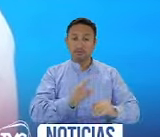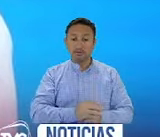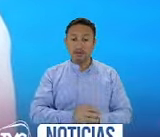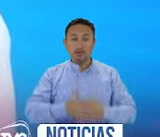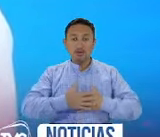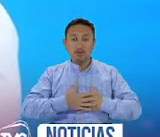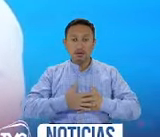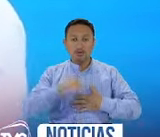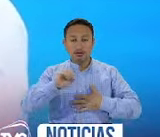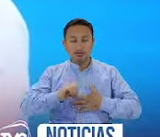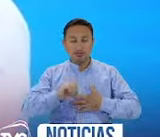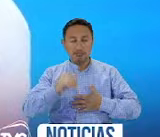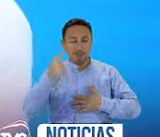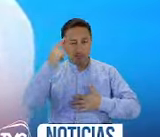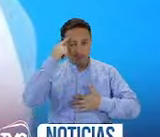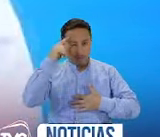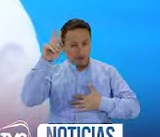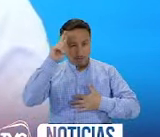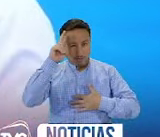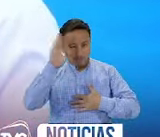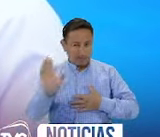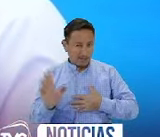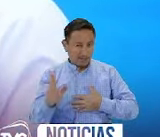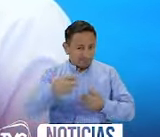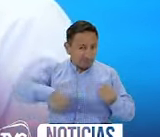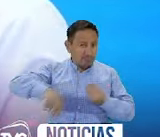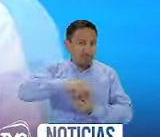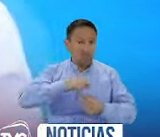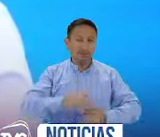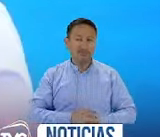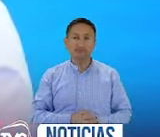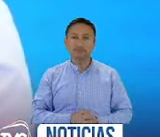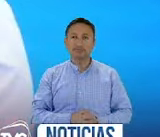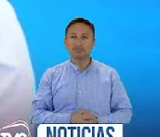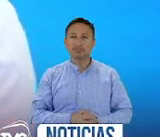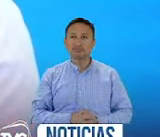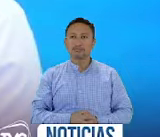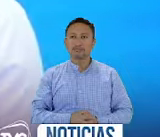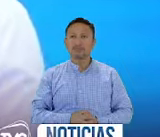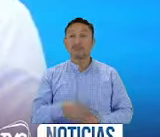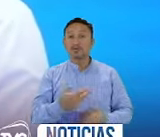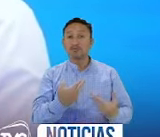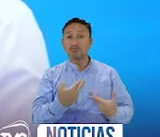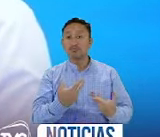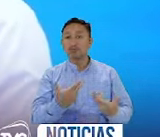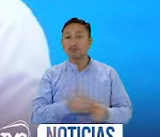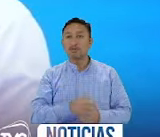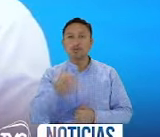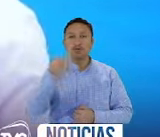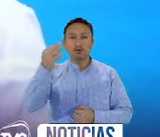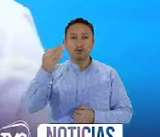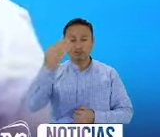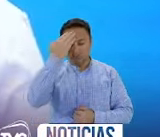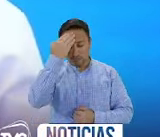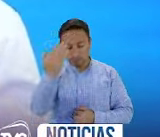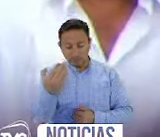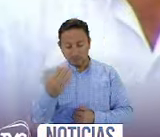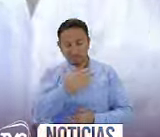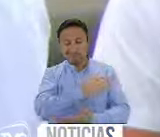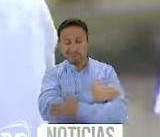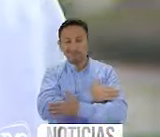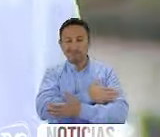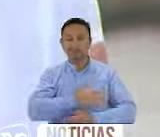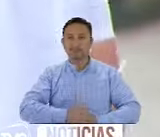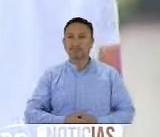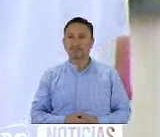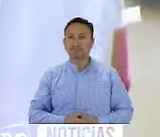bien cuando lo atacan. Y cuando el pasado llama, no contestamos. Y al futuro lo saludamos con un gran abrazo. Informó Charlie